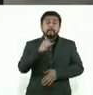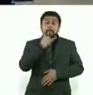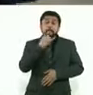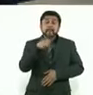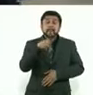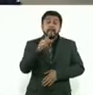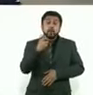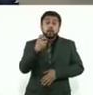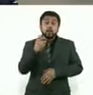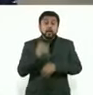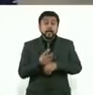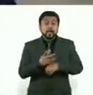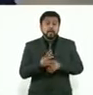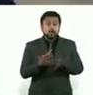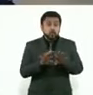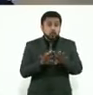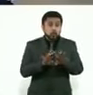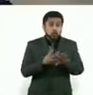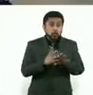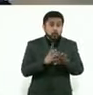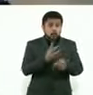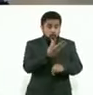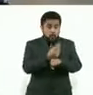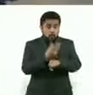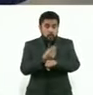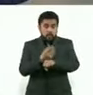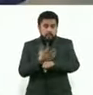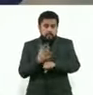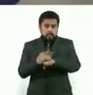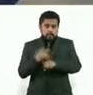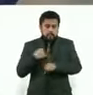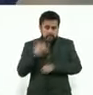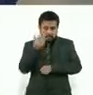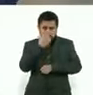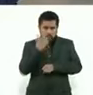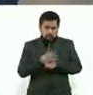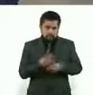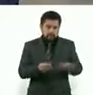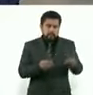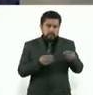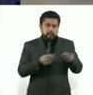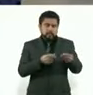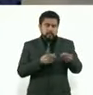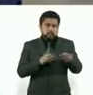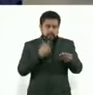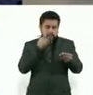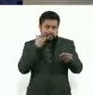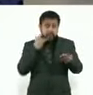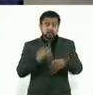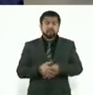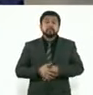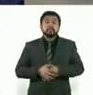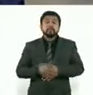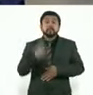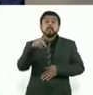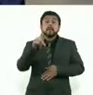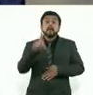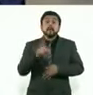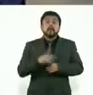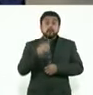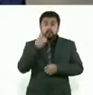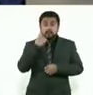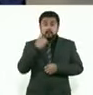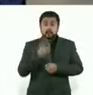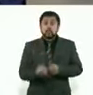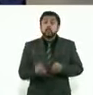Repavimentación trae 1.500, déjenme ver, es que aquí no se ve muy bien el... pero la inversión al día de